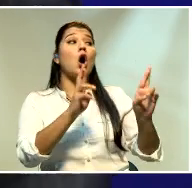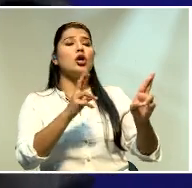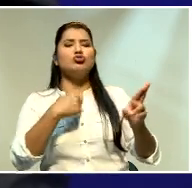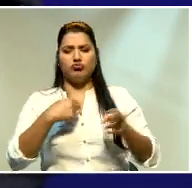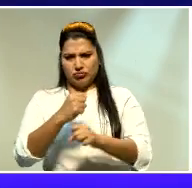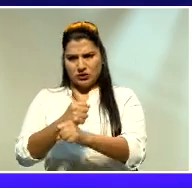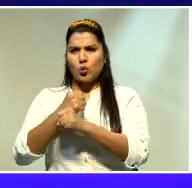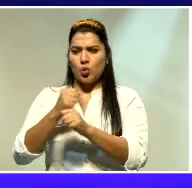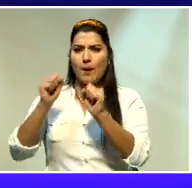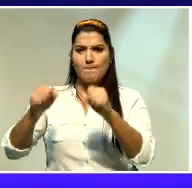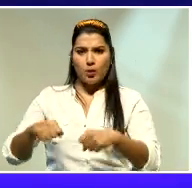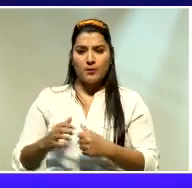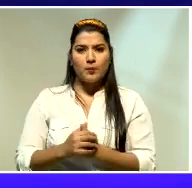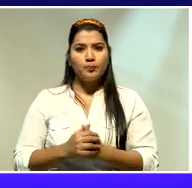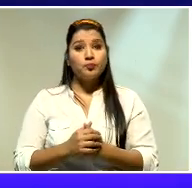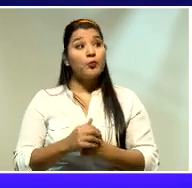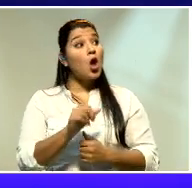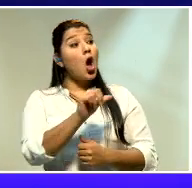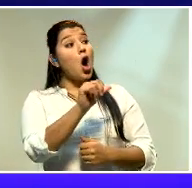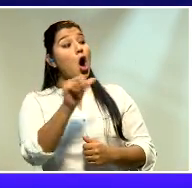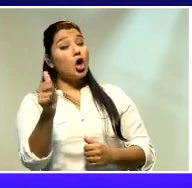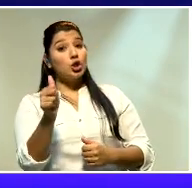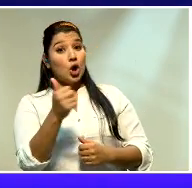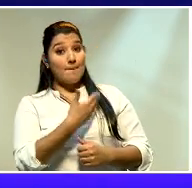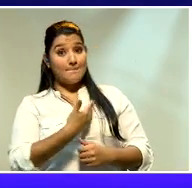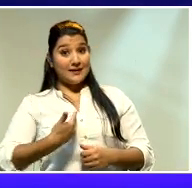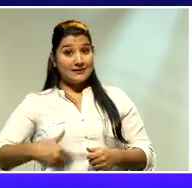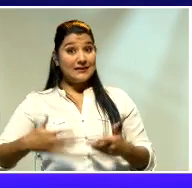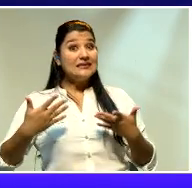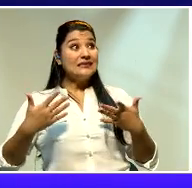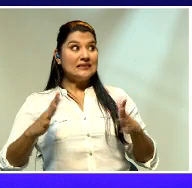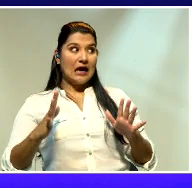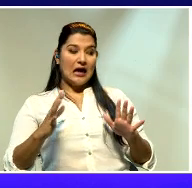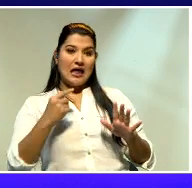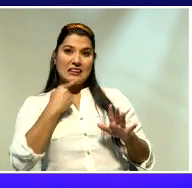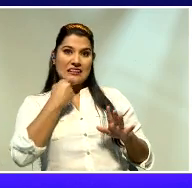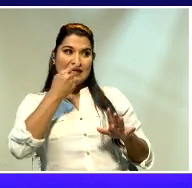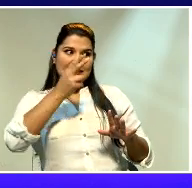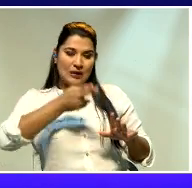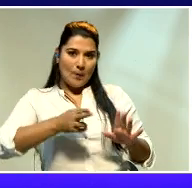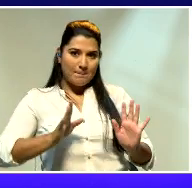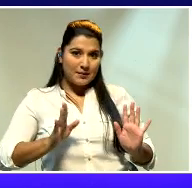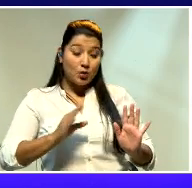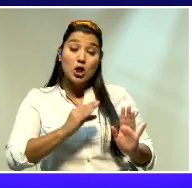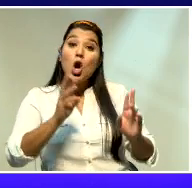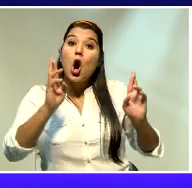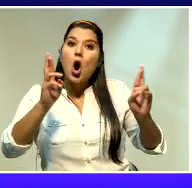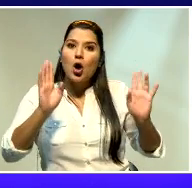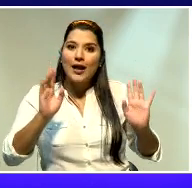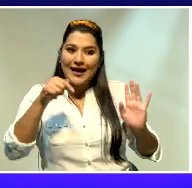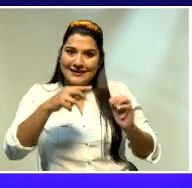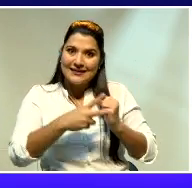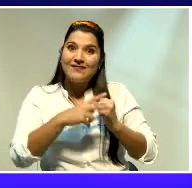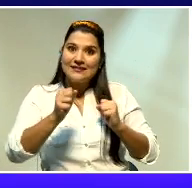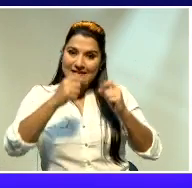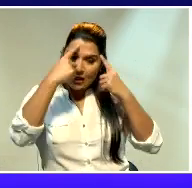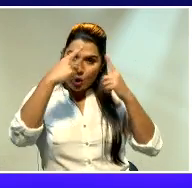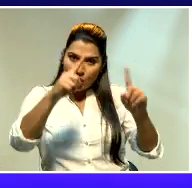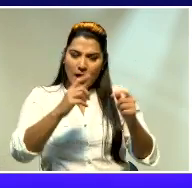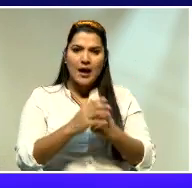que podemos. Otros presidentes ya han hecho la misma aseveración y ojalá que esta vez sí lo